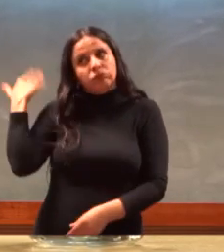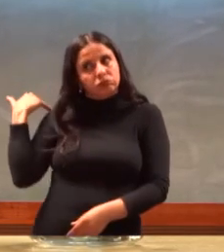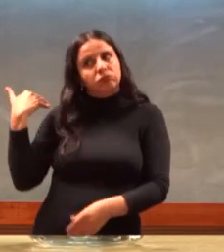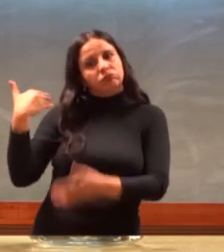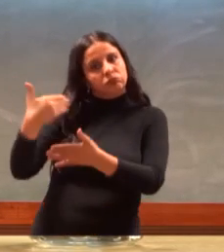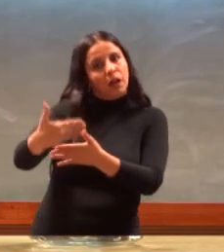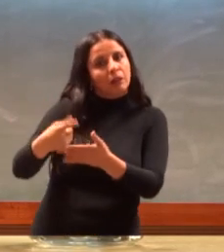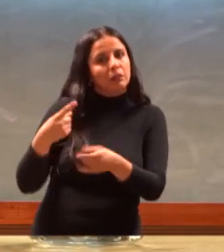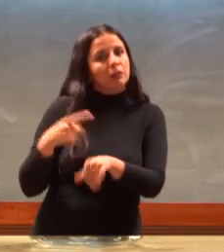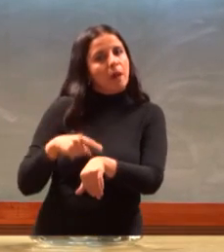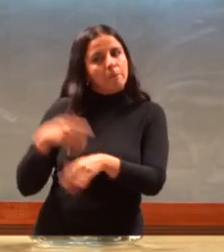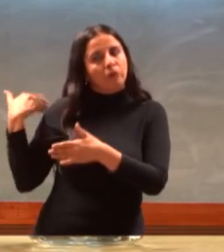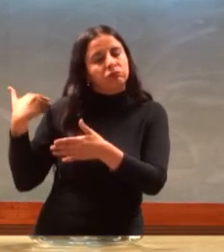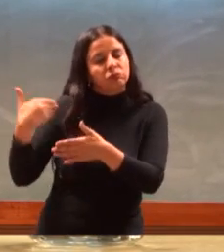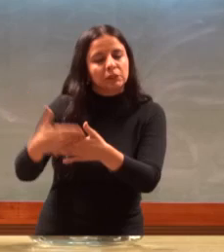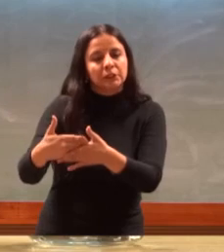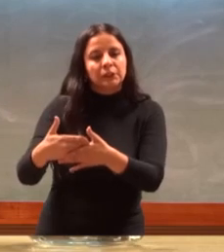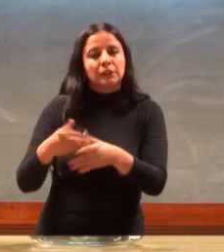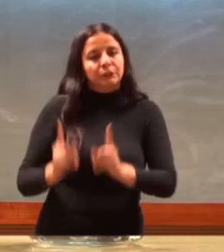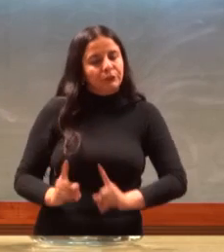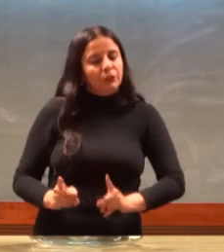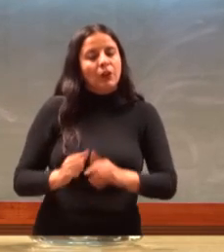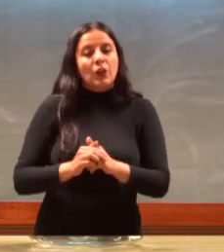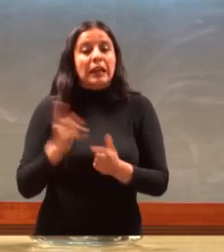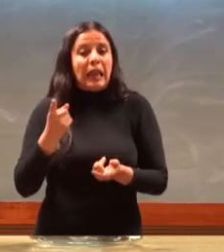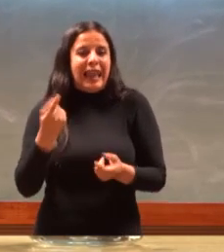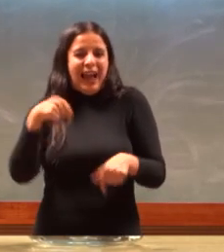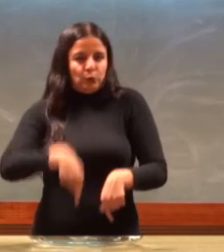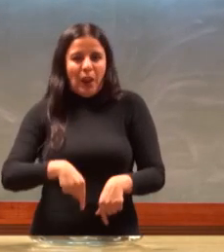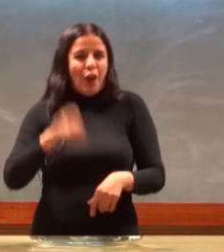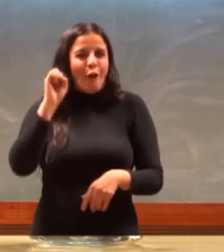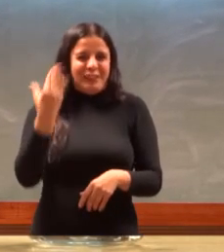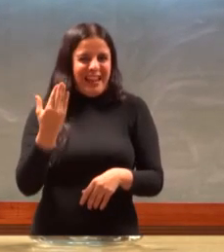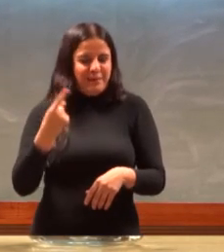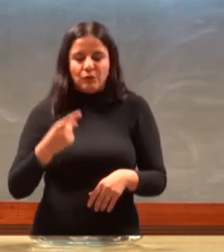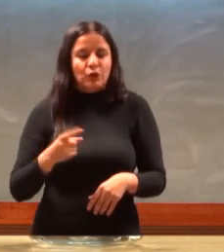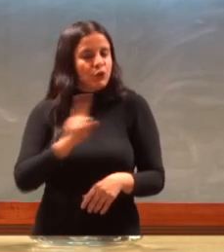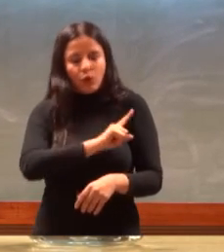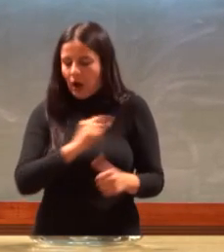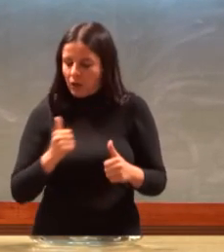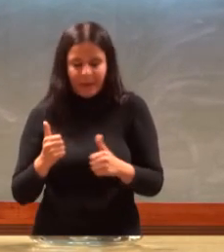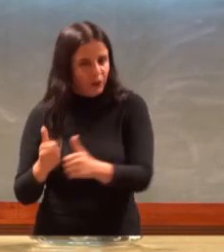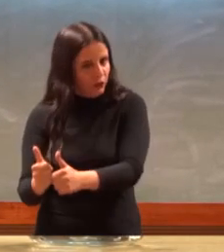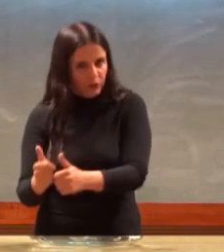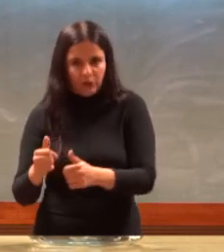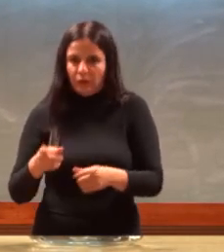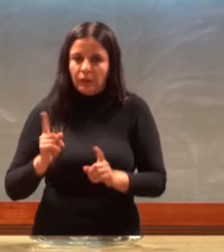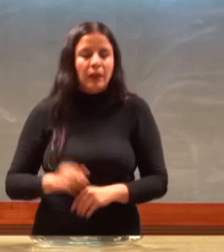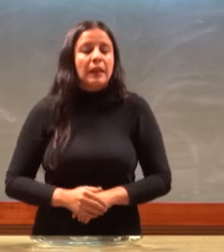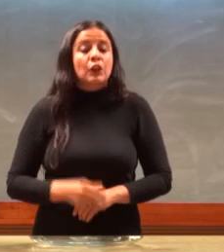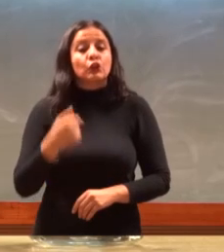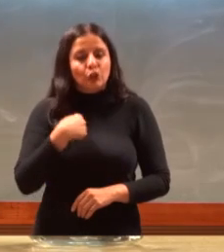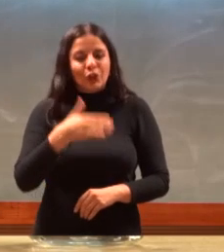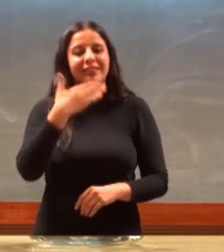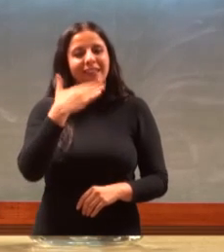actual el actual oficialismo universitario el que no acompañó en su momento ese ese proyecto y entendemos